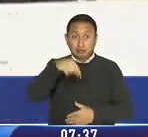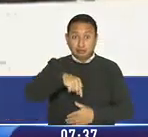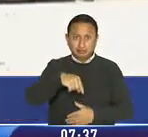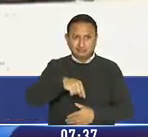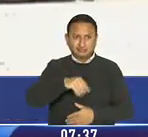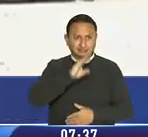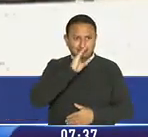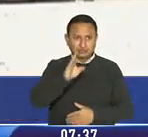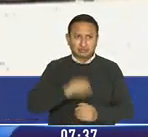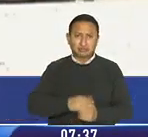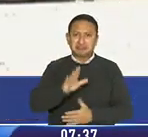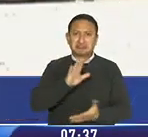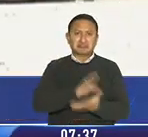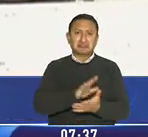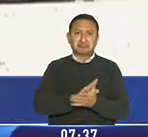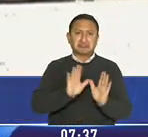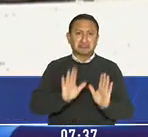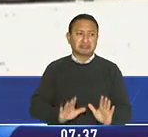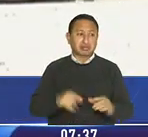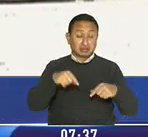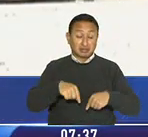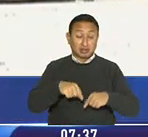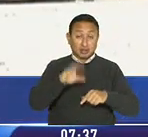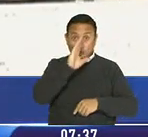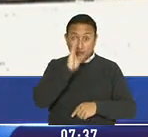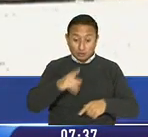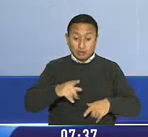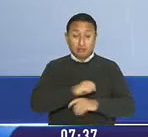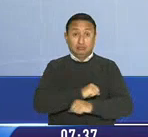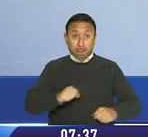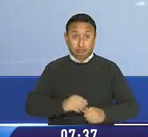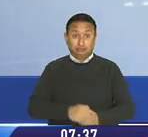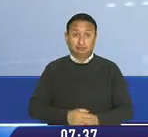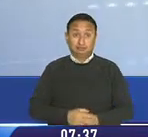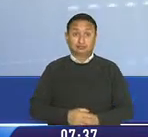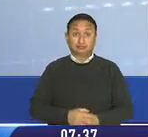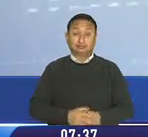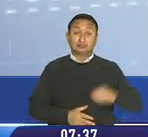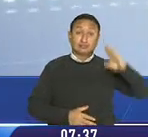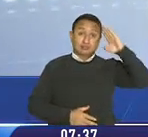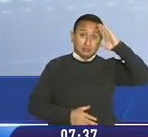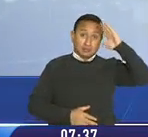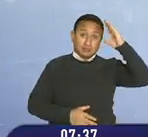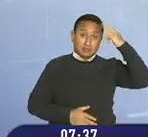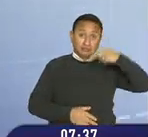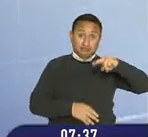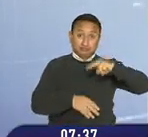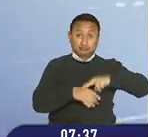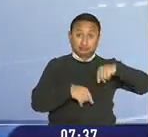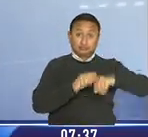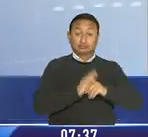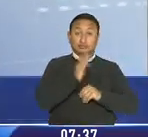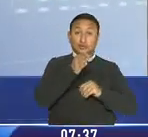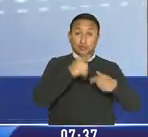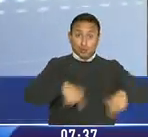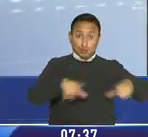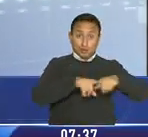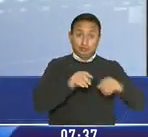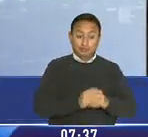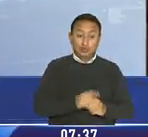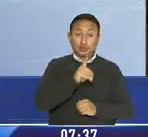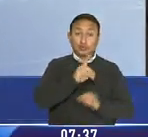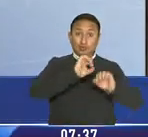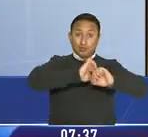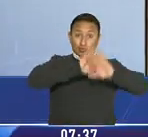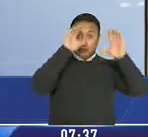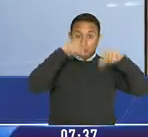por ser tranquilo, gente amable, al menos aquí nosotros. Agentes de la Policía Nacional acudieron al punto a la